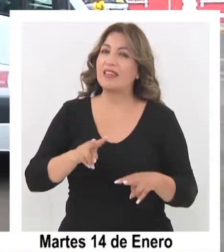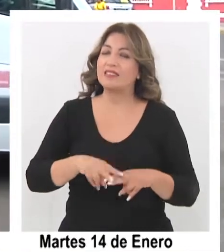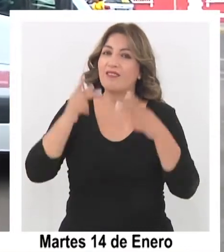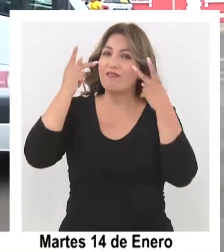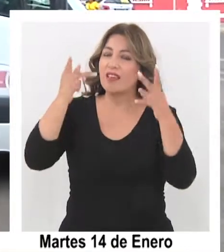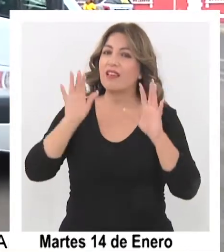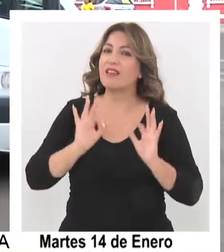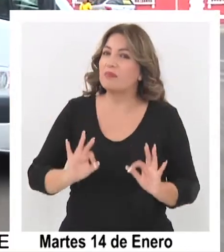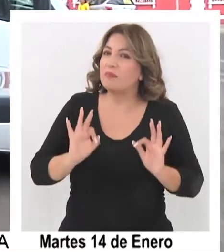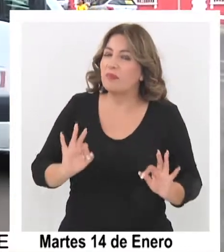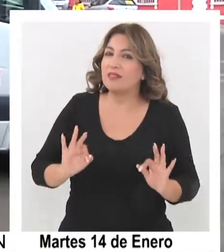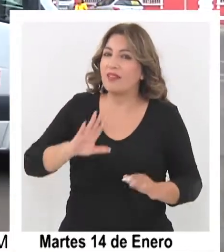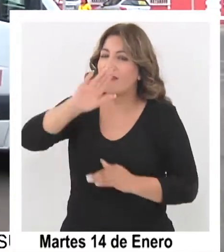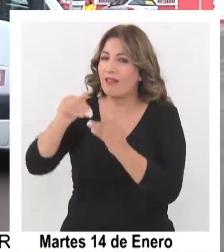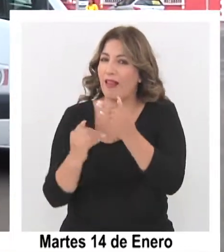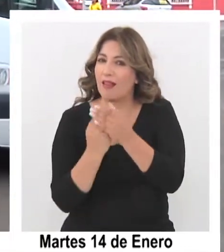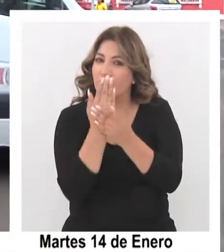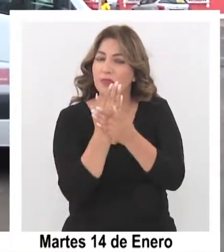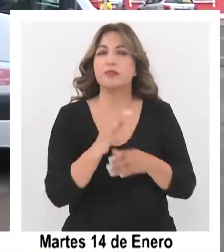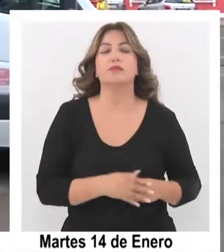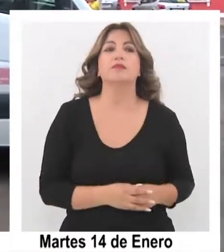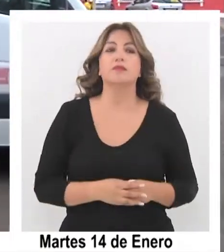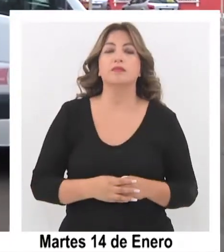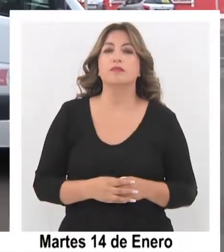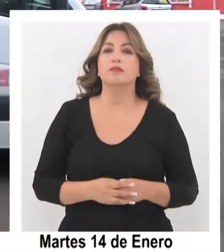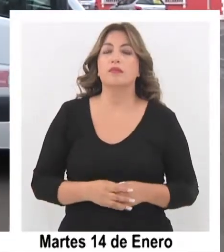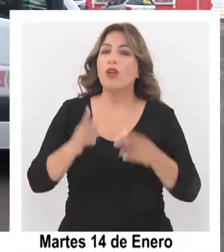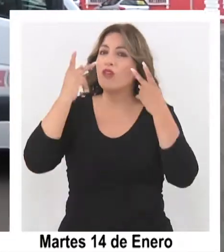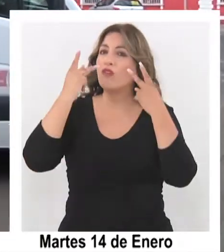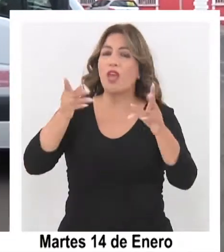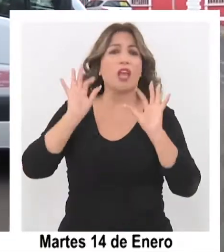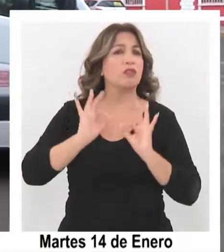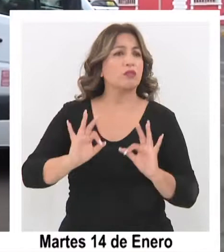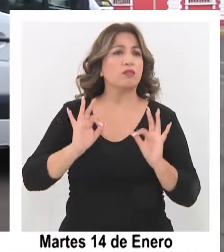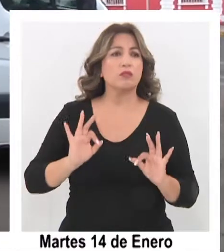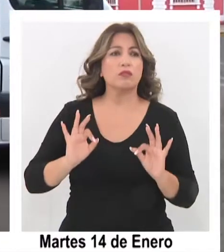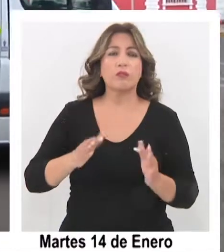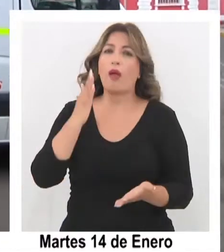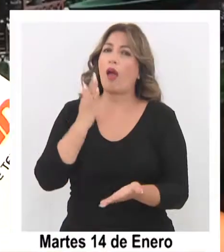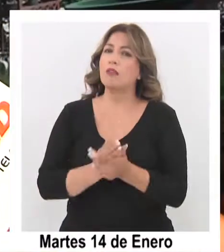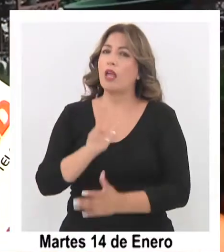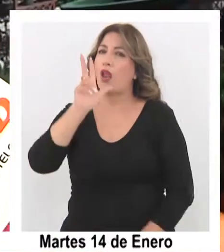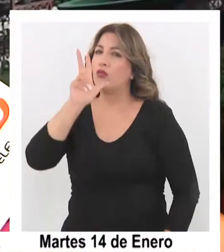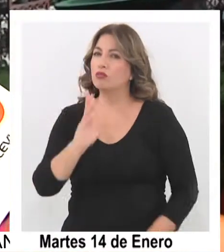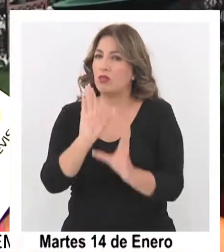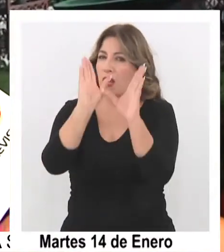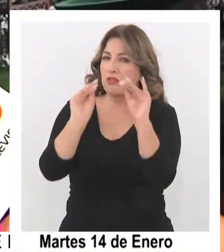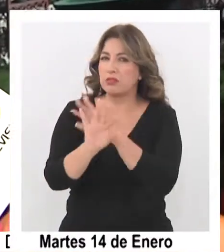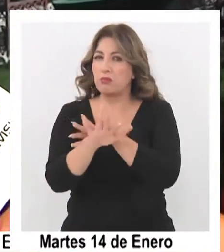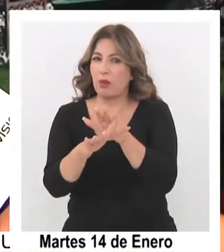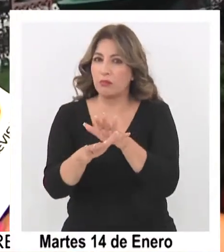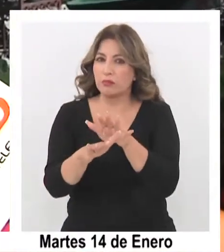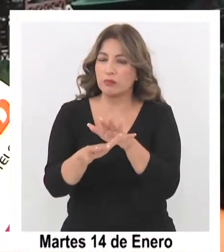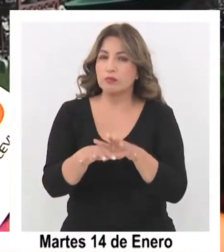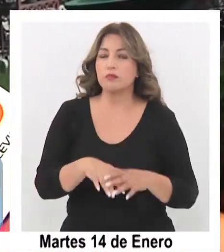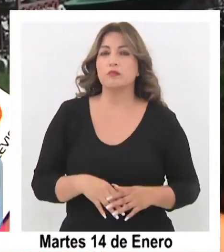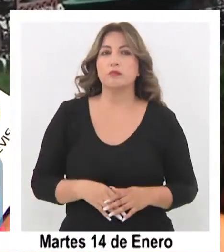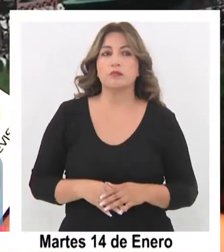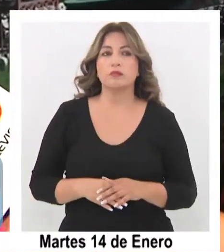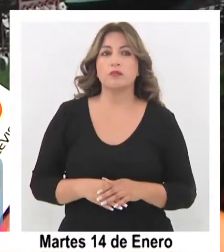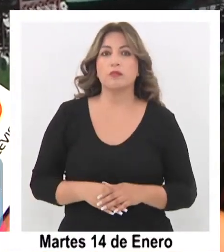planean hacer viajes especiales durante la madrugada. Las salidas van a ser normales de acá hasta las 8 aproximadamente.